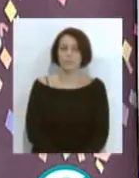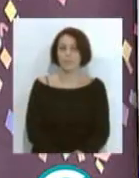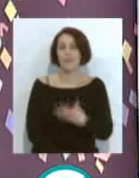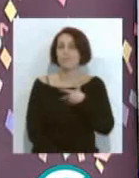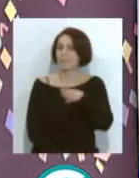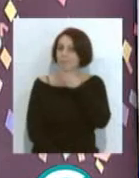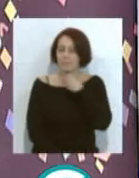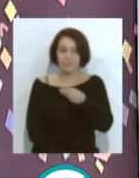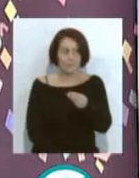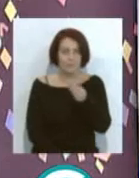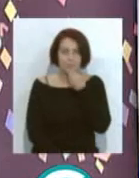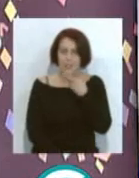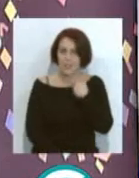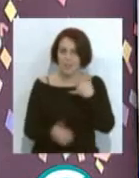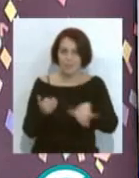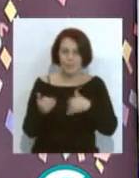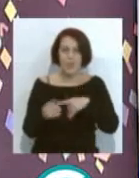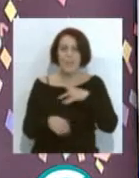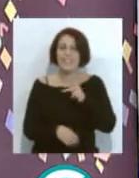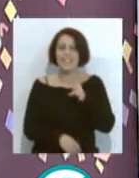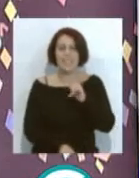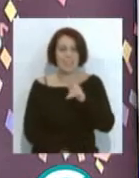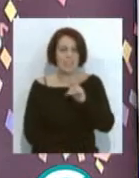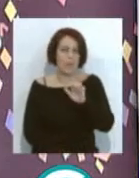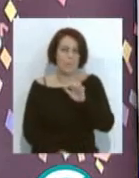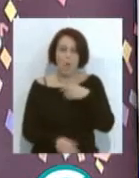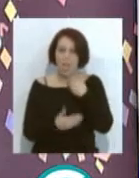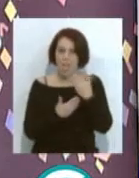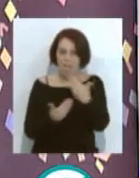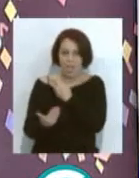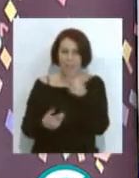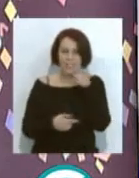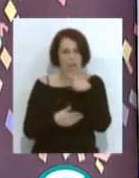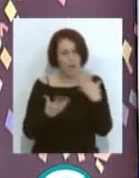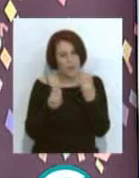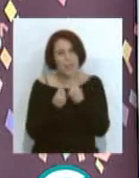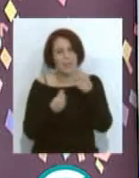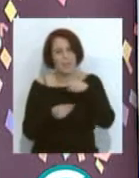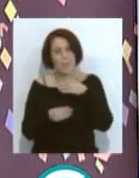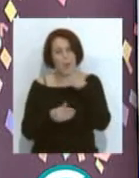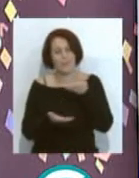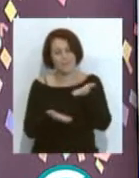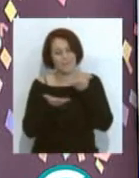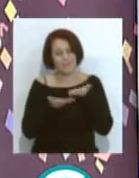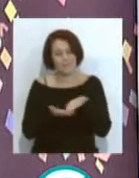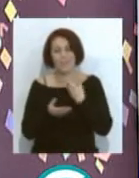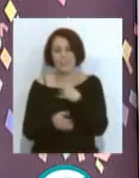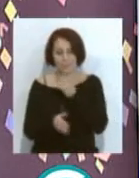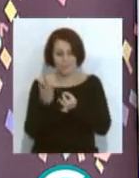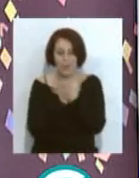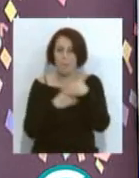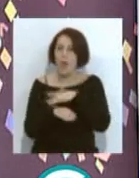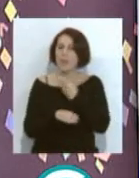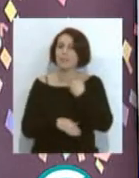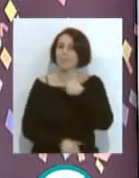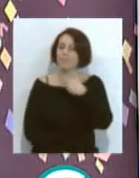¡Qué preciosidad de tango, Quique! Muchísimas gracias a ti y a los acompañantes por regalarnos esa composición para un